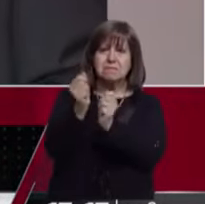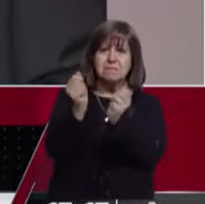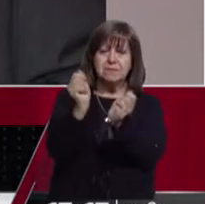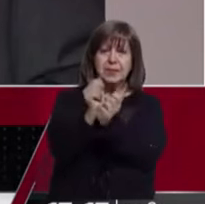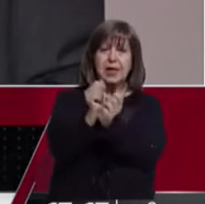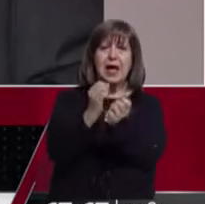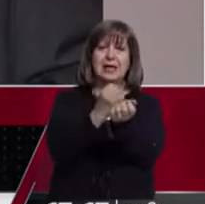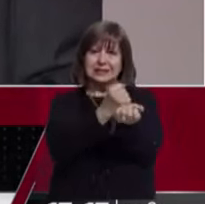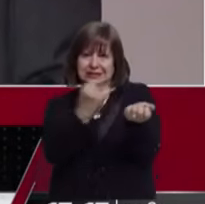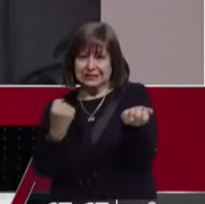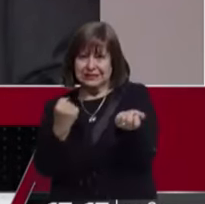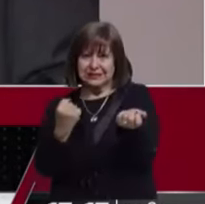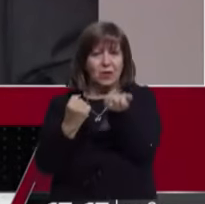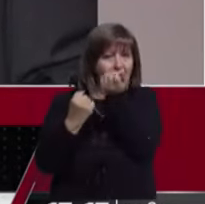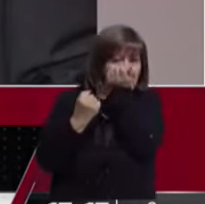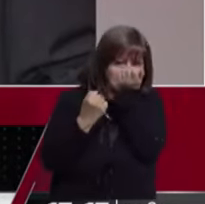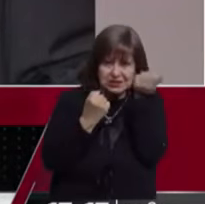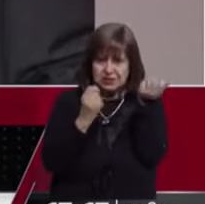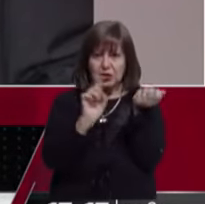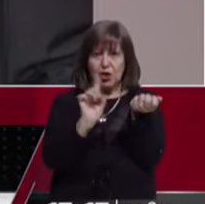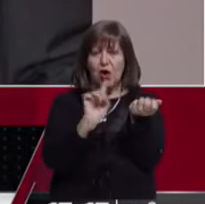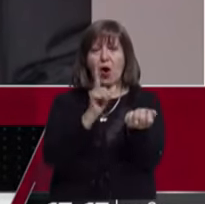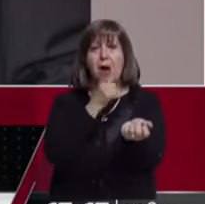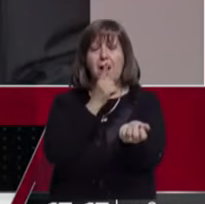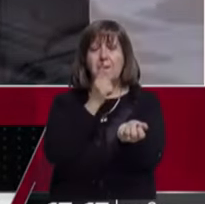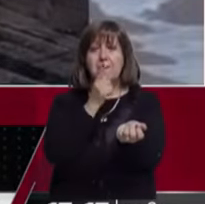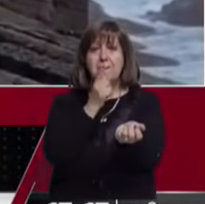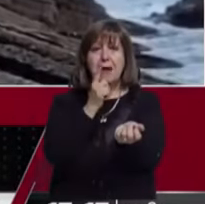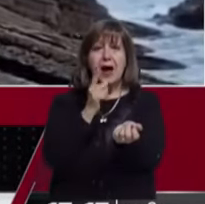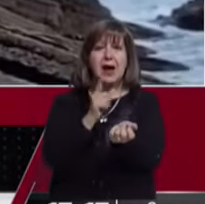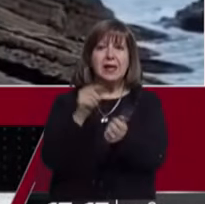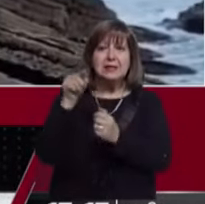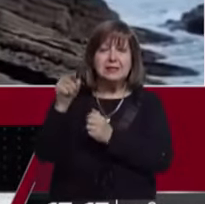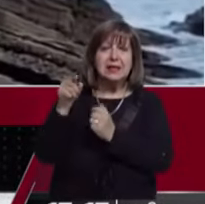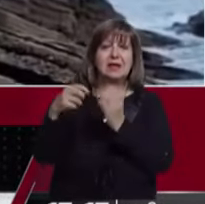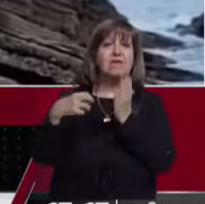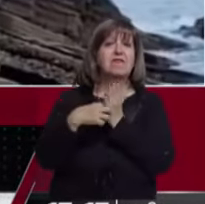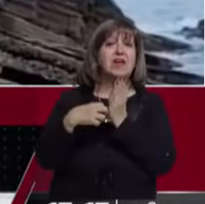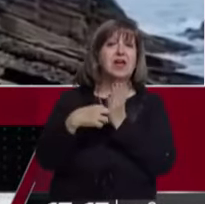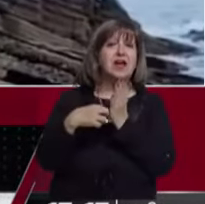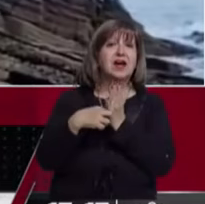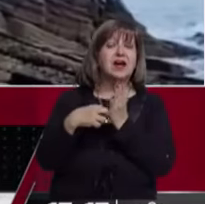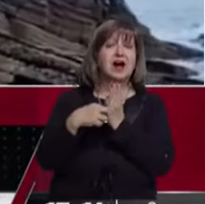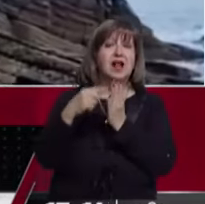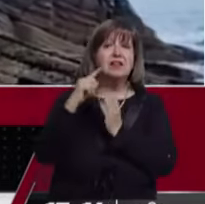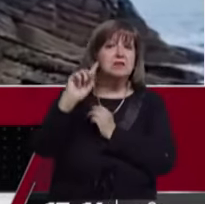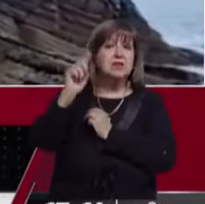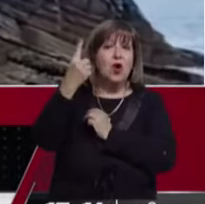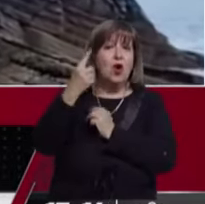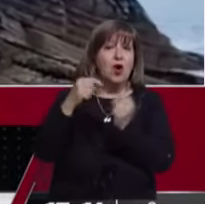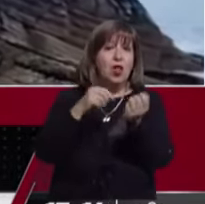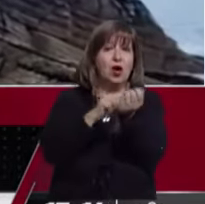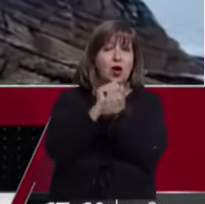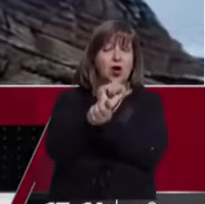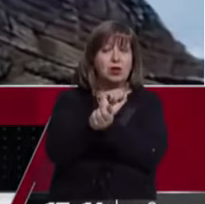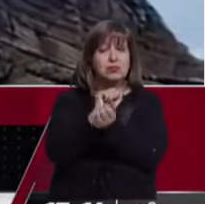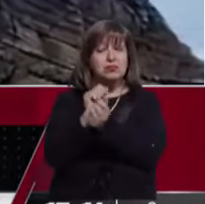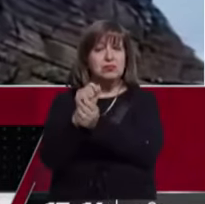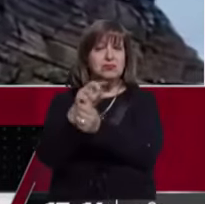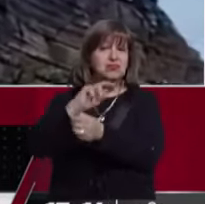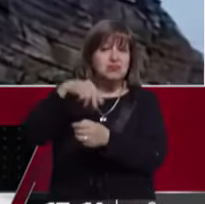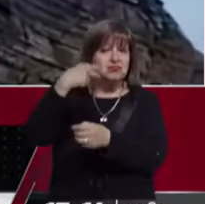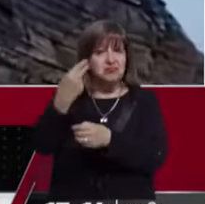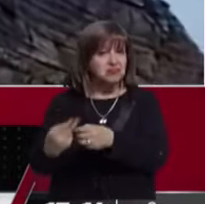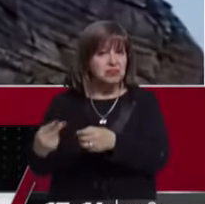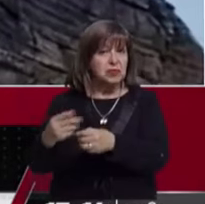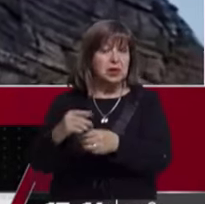precintos no estaban ajustados. La principal hipótesis de la justicia, el suicidio. Sin embargo,